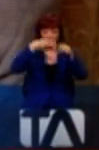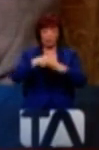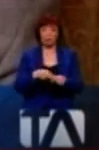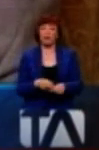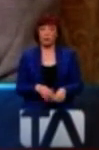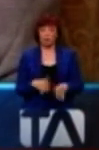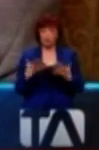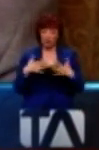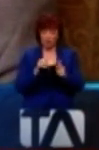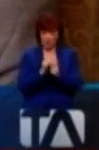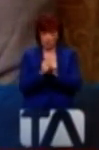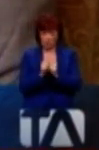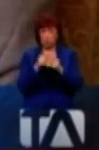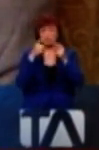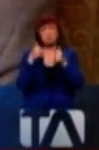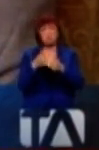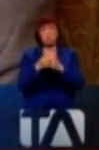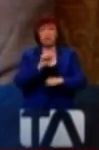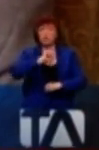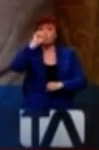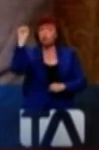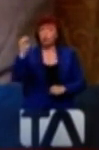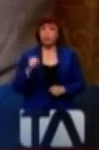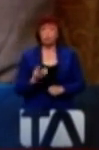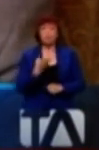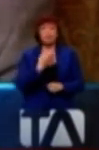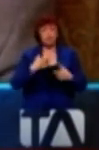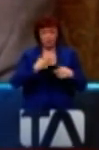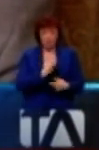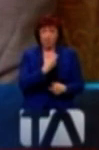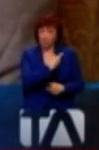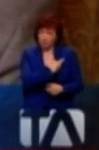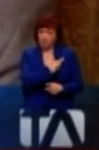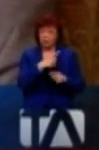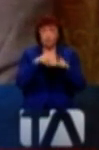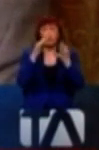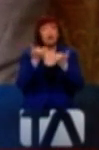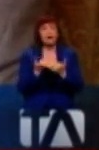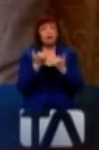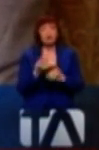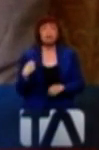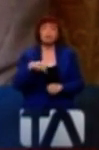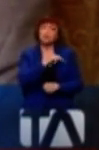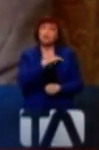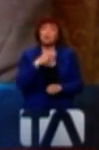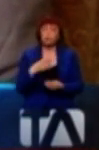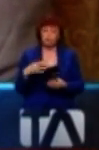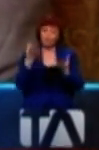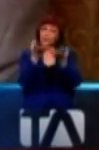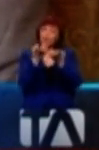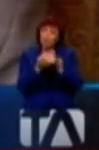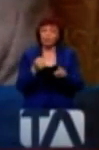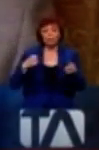al héroe, ¿no? Eso no puede volver a pasar, queridos deportistas. Porque hemos gastado tanto dinero en